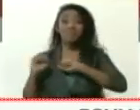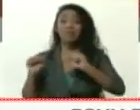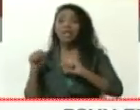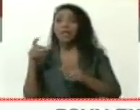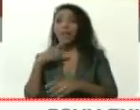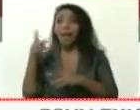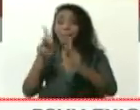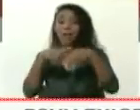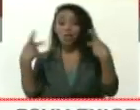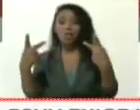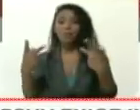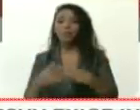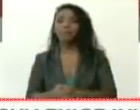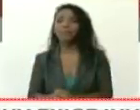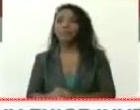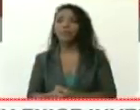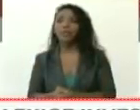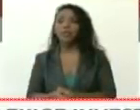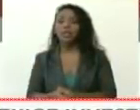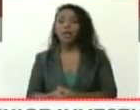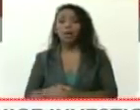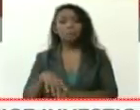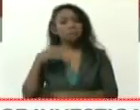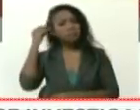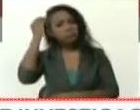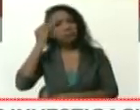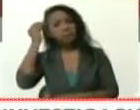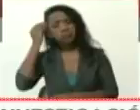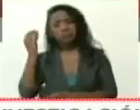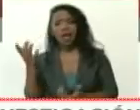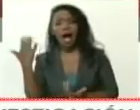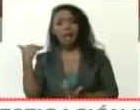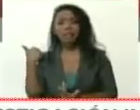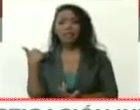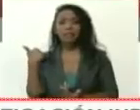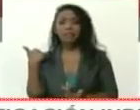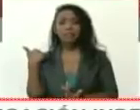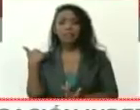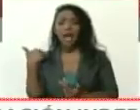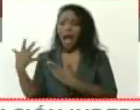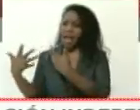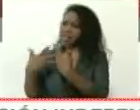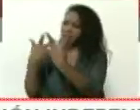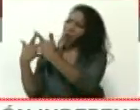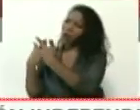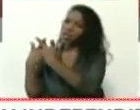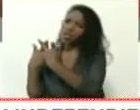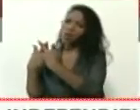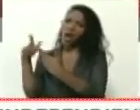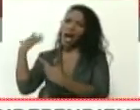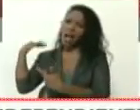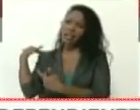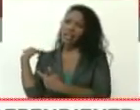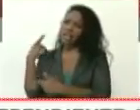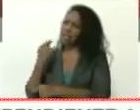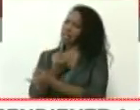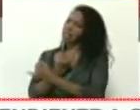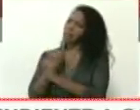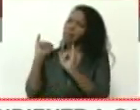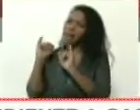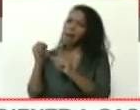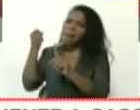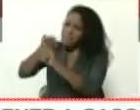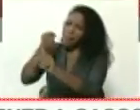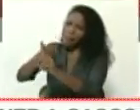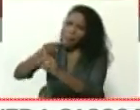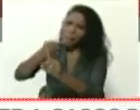imperialismo. Pero, y uno puede pensar, incluso, Estados Unidos obtuvo su independencia tras batallar